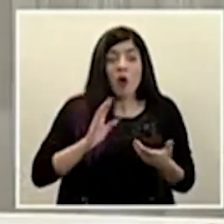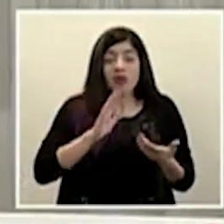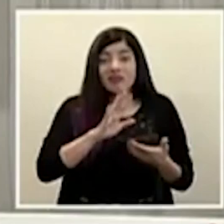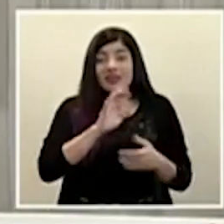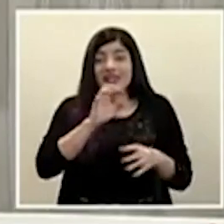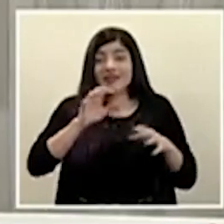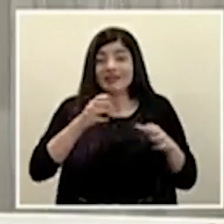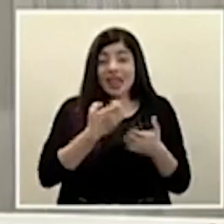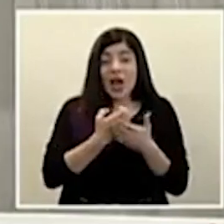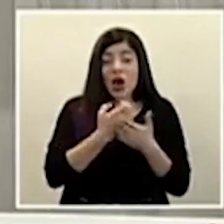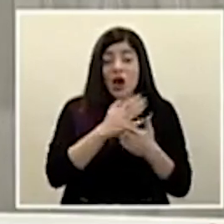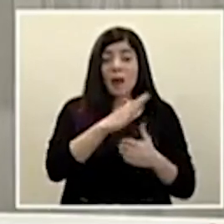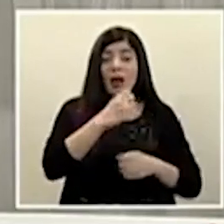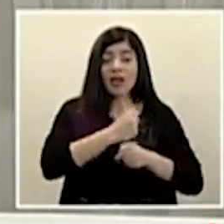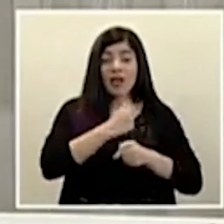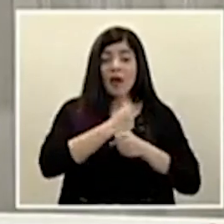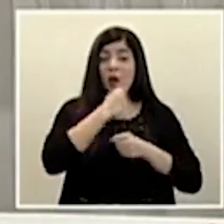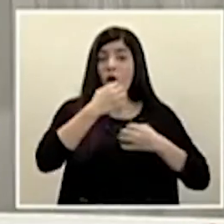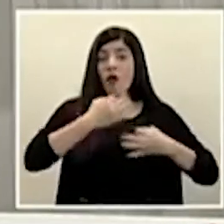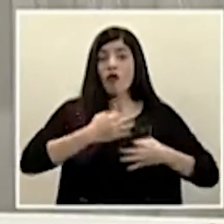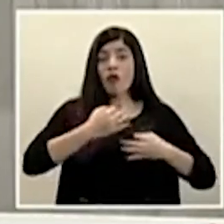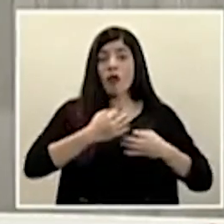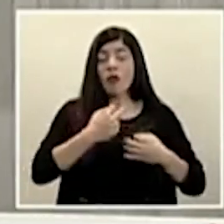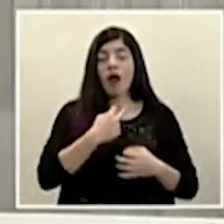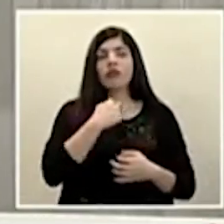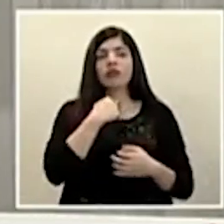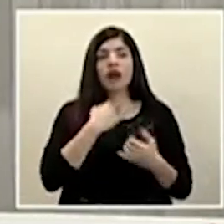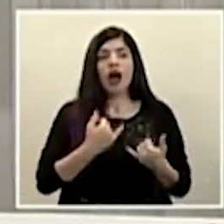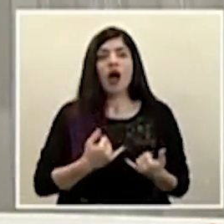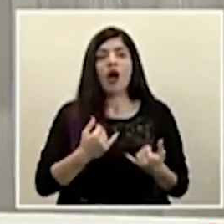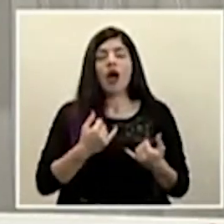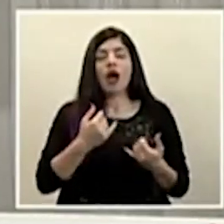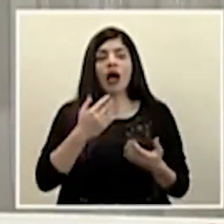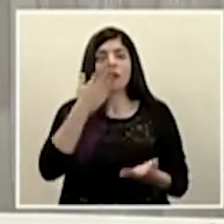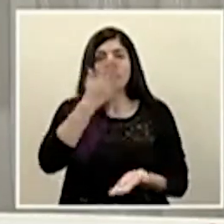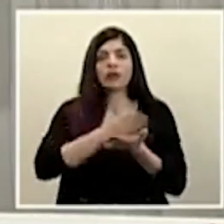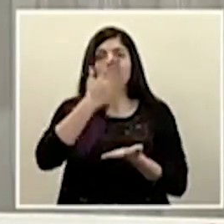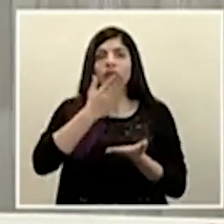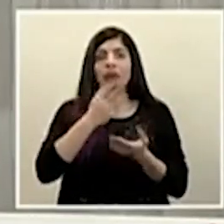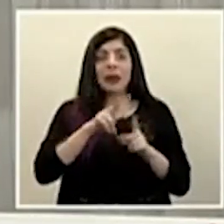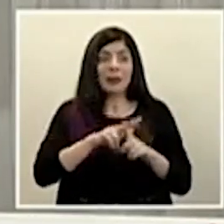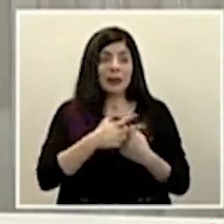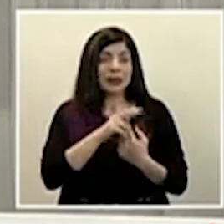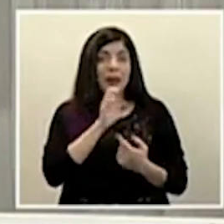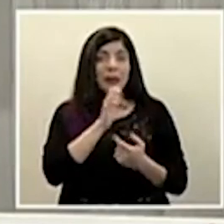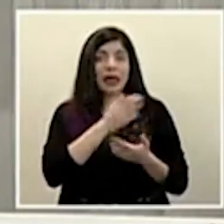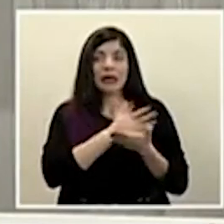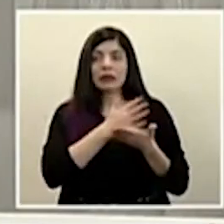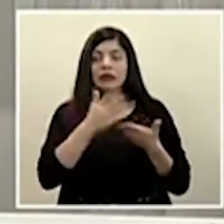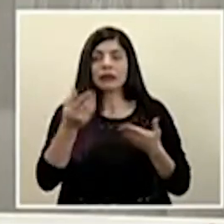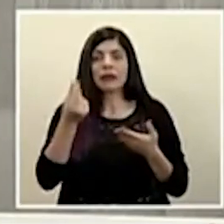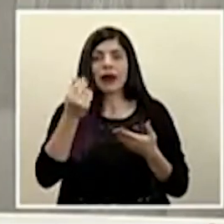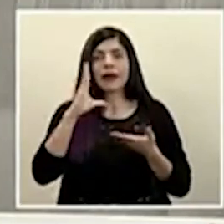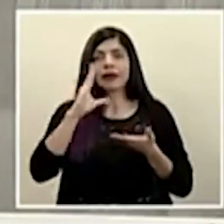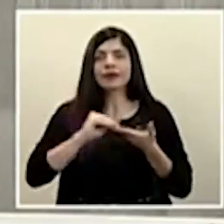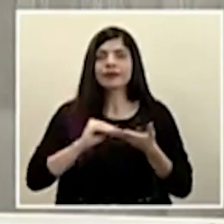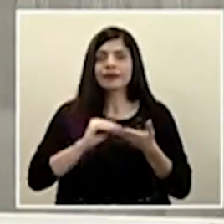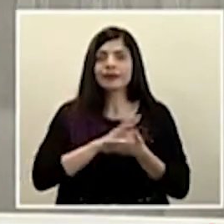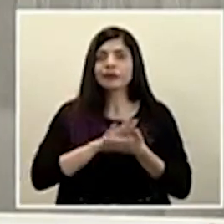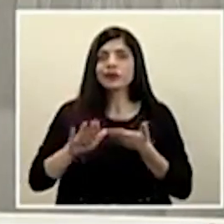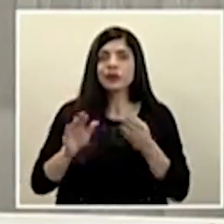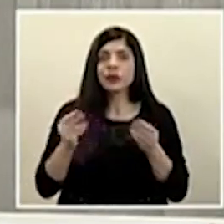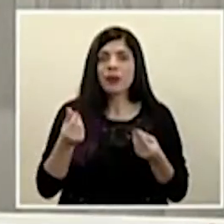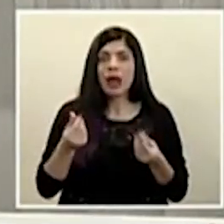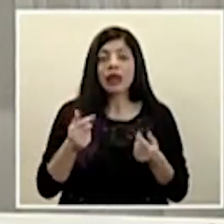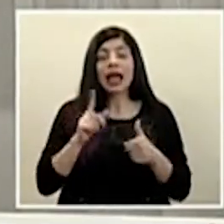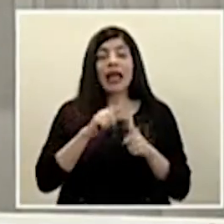en una actividad económica informal, dejaron de forma casi que inmediata al inicio de esta emergencia de percibir sus ingresos. Esa